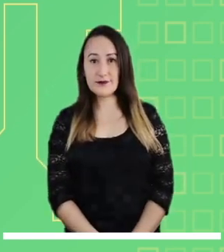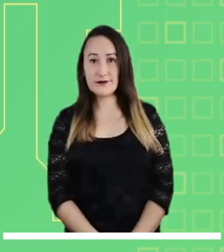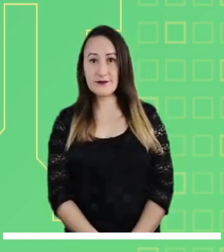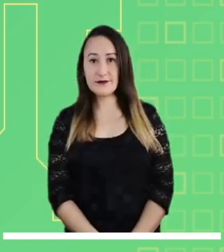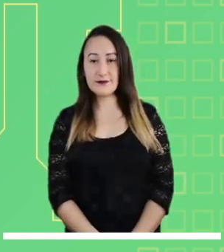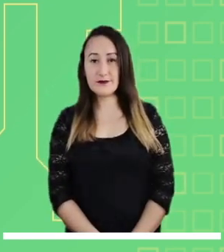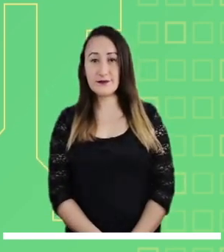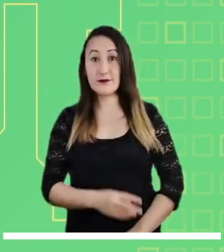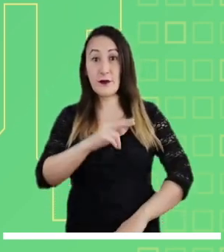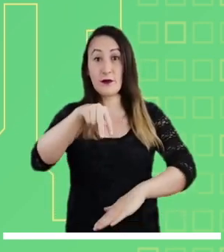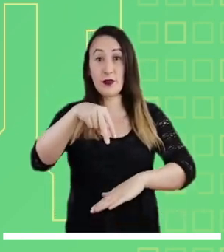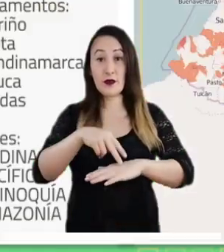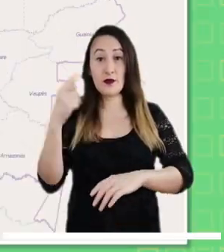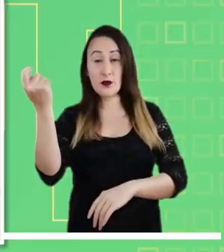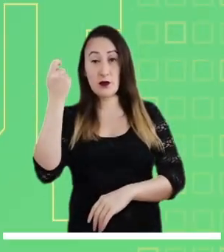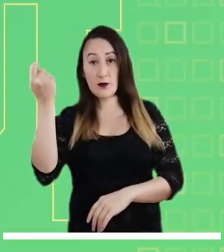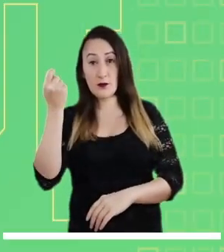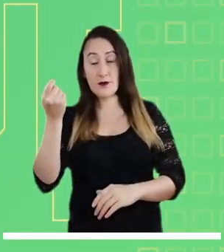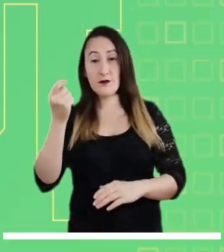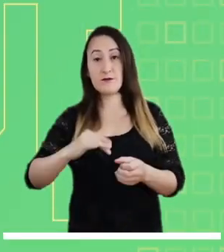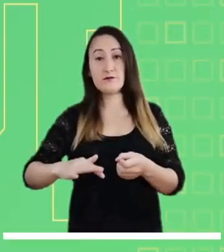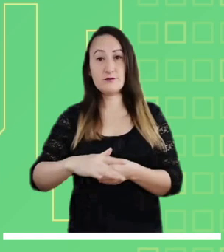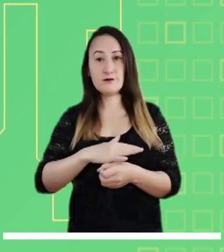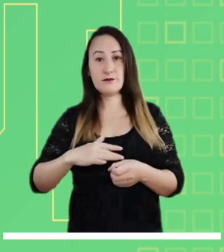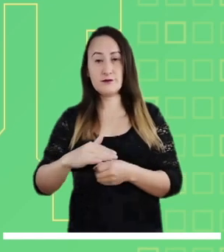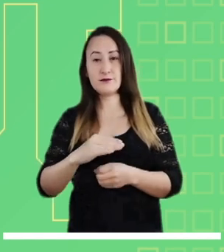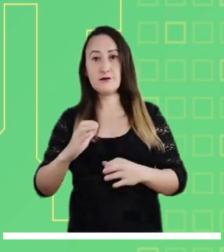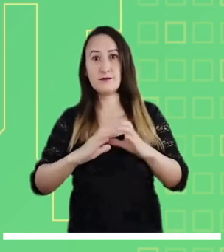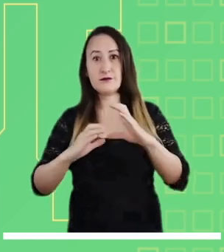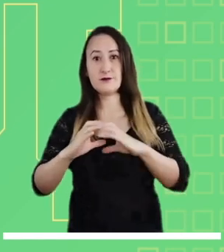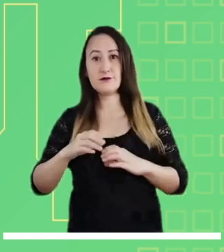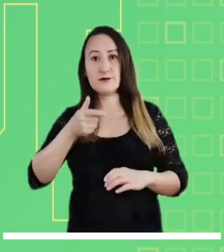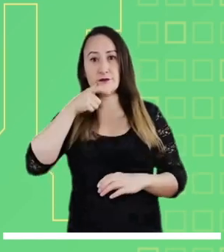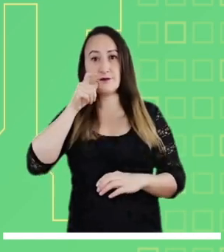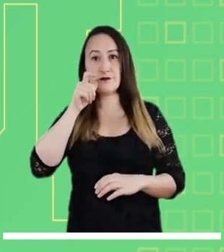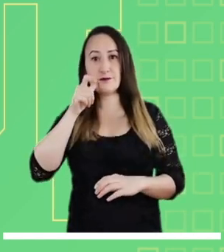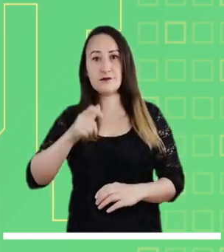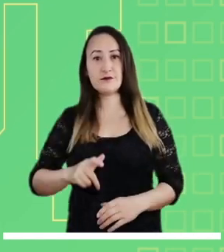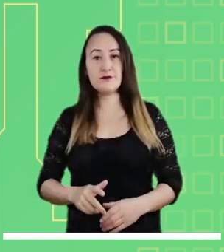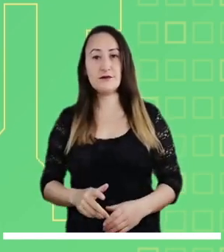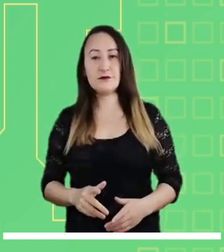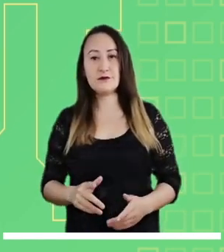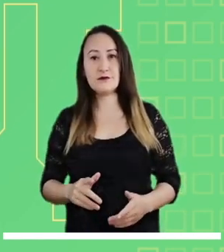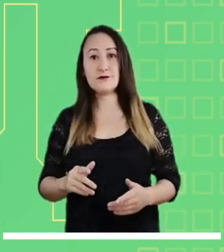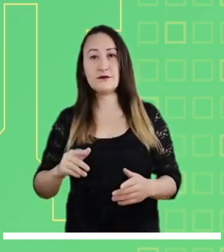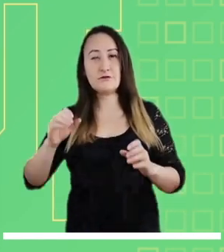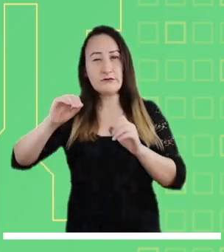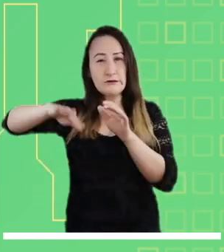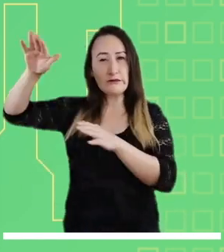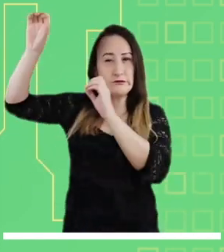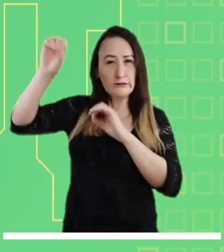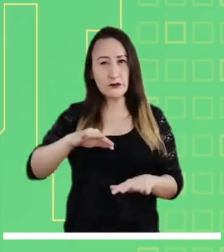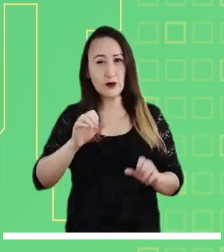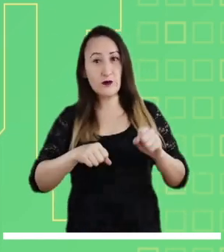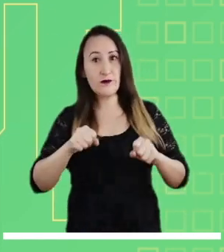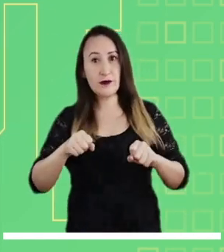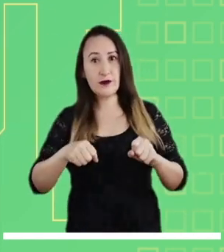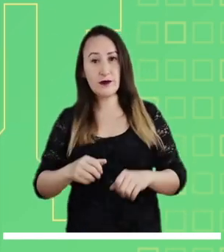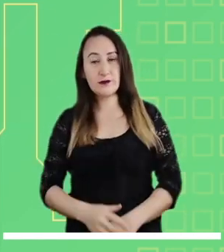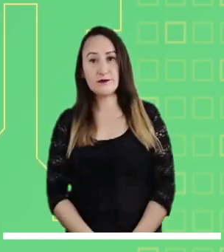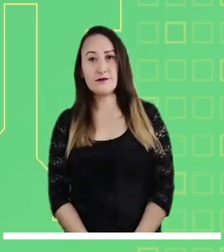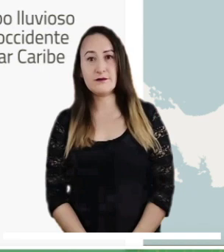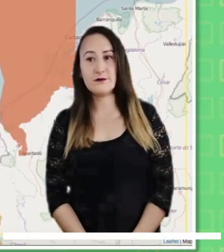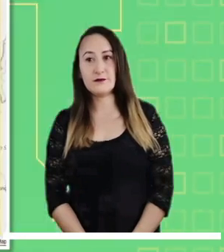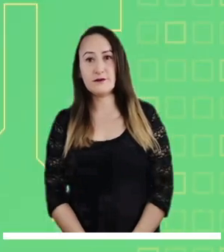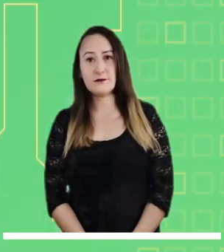y Norosí por niveles altos. Y atención en Nariño, Meta, Cundinamarca, Cauca y Caldas por posibles deslizamientos de